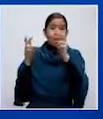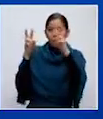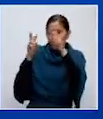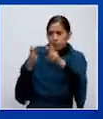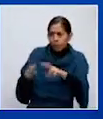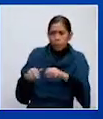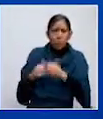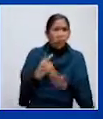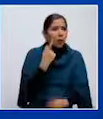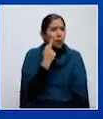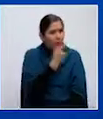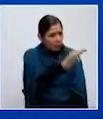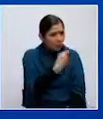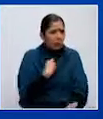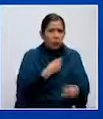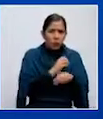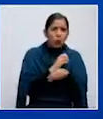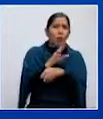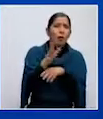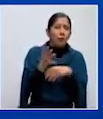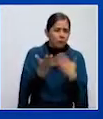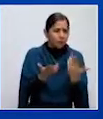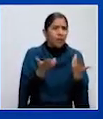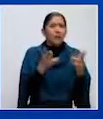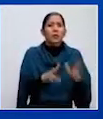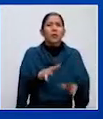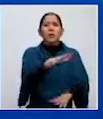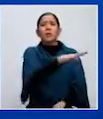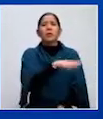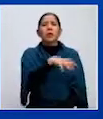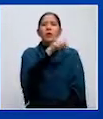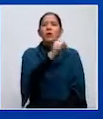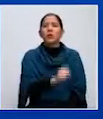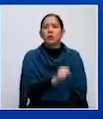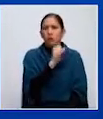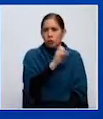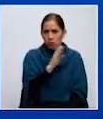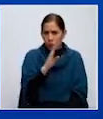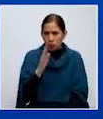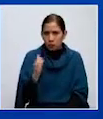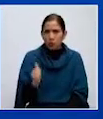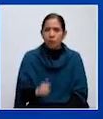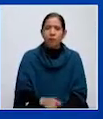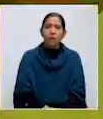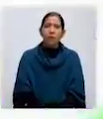sobre este atraco que usted nos acaba de mencionar, ocurrido en la zona sur de Cochabamba.